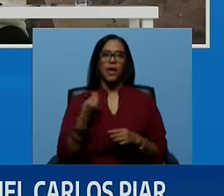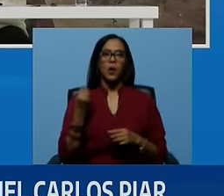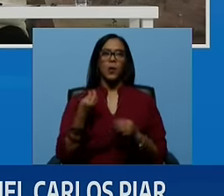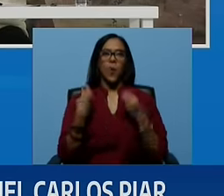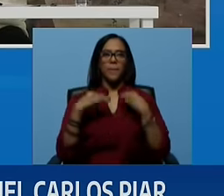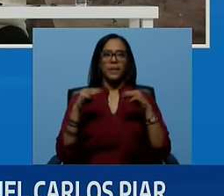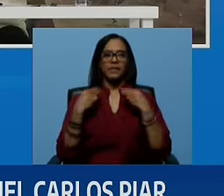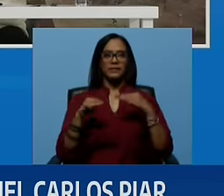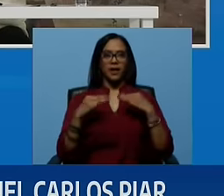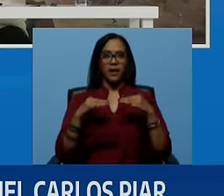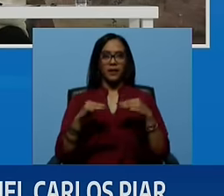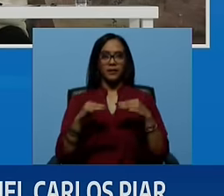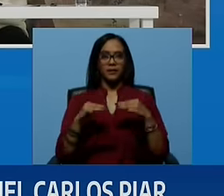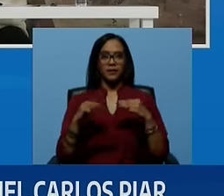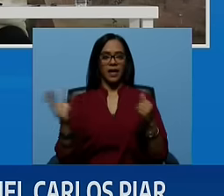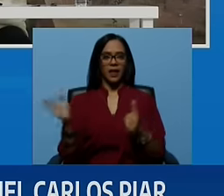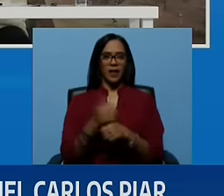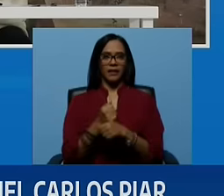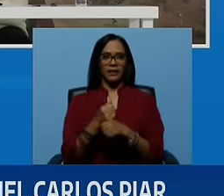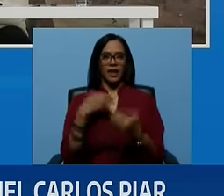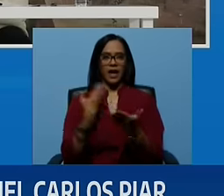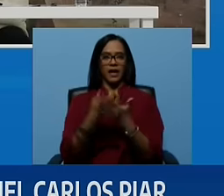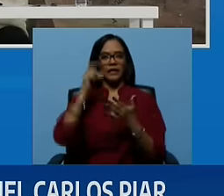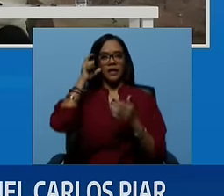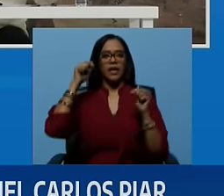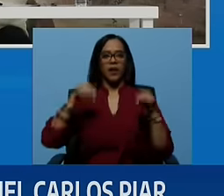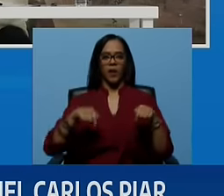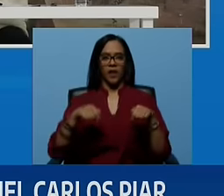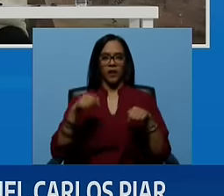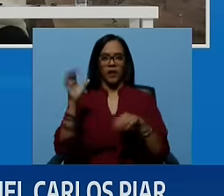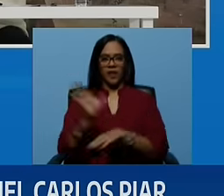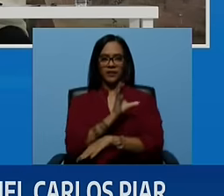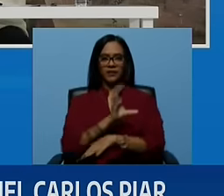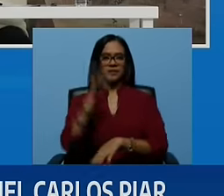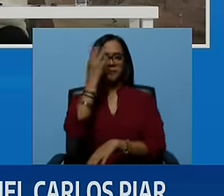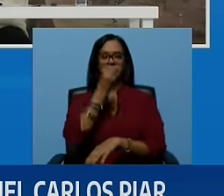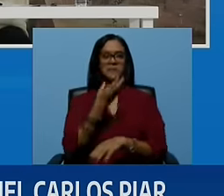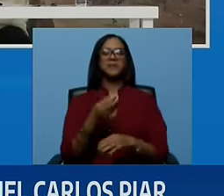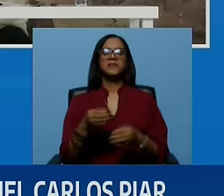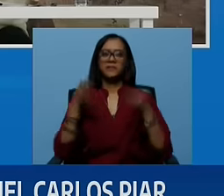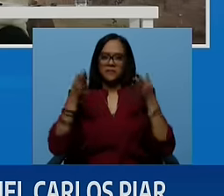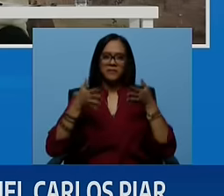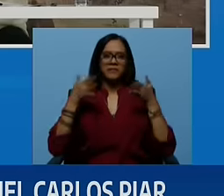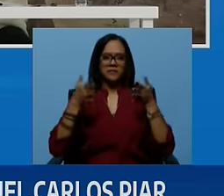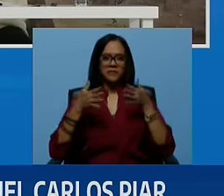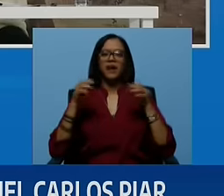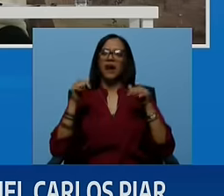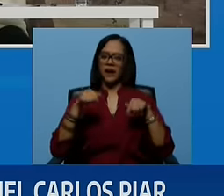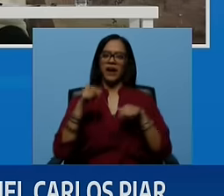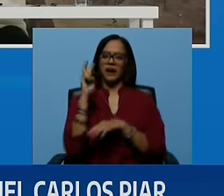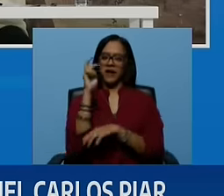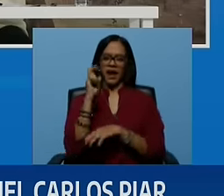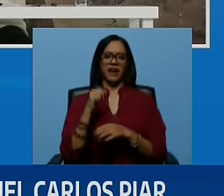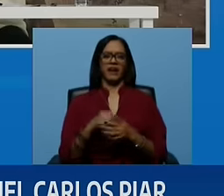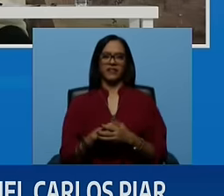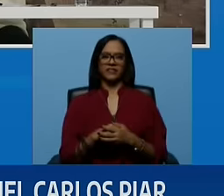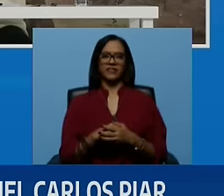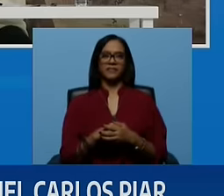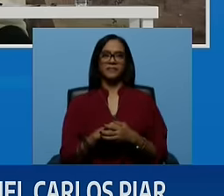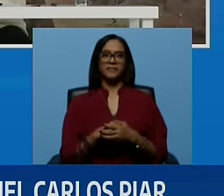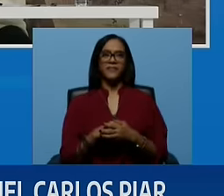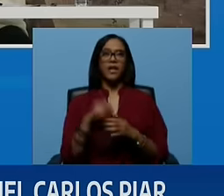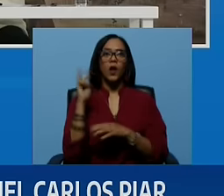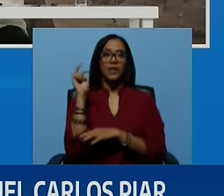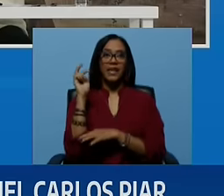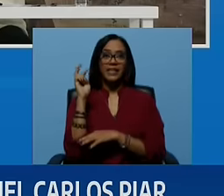mensaje pues que lo cé hasta el día de hoy una canción bellísima la recomiendo sobre todo Ho que es viernes y los